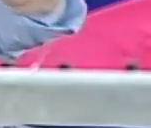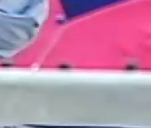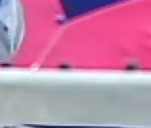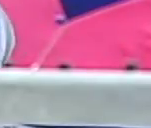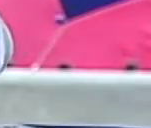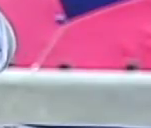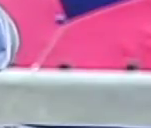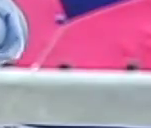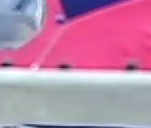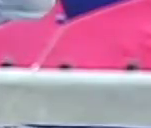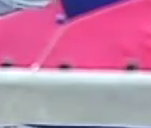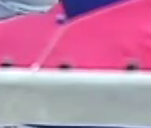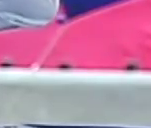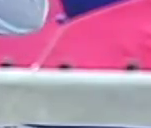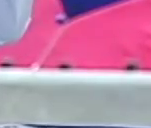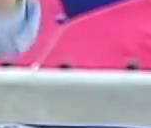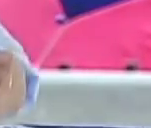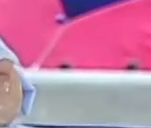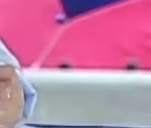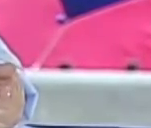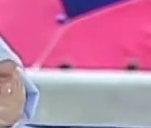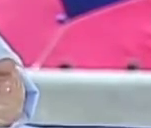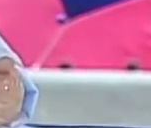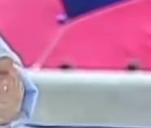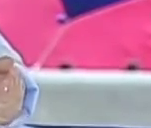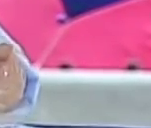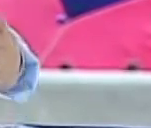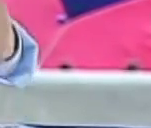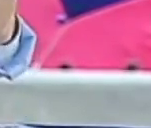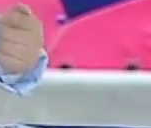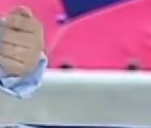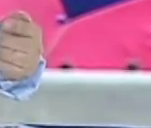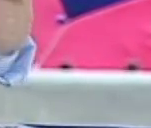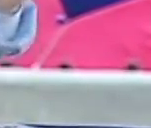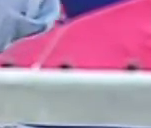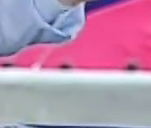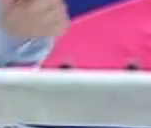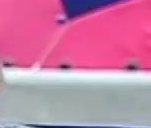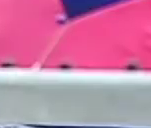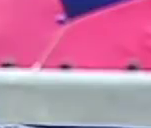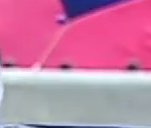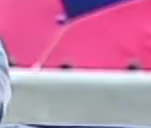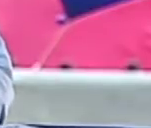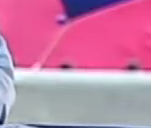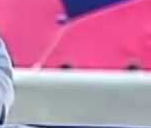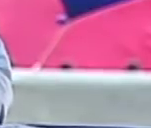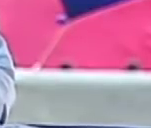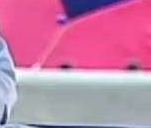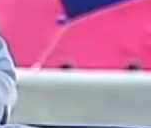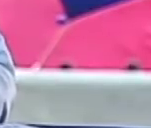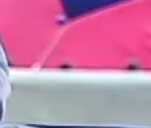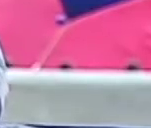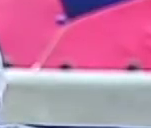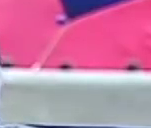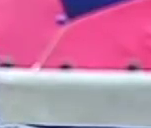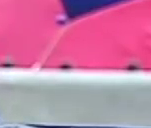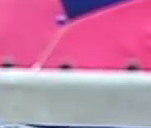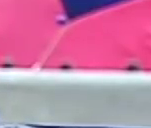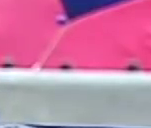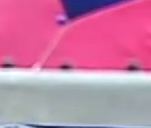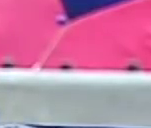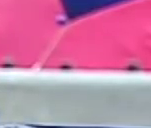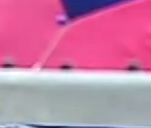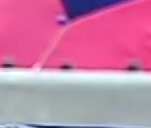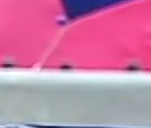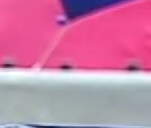punto de cuenta, usted va a arreglar 23 centros de salud adicional que quedan tan igual o mejor